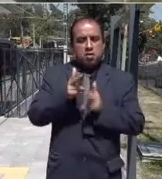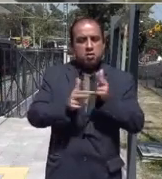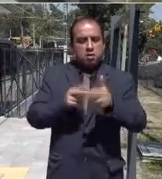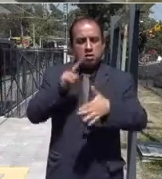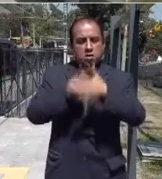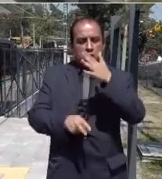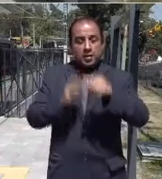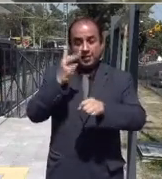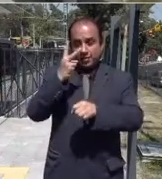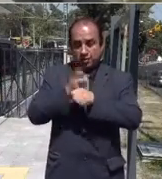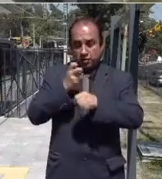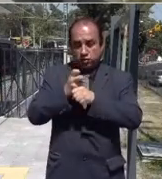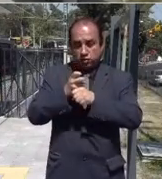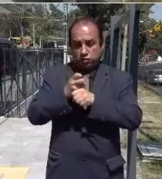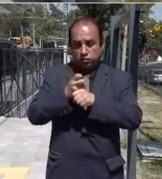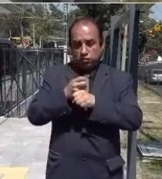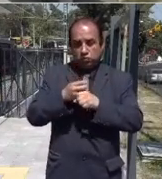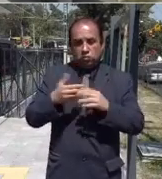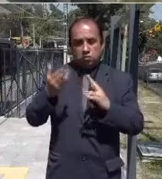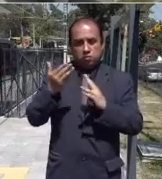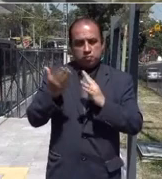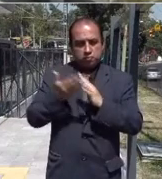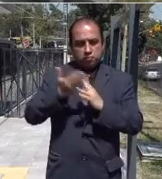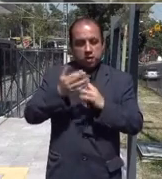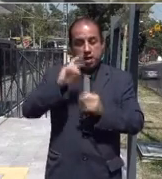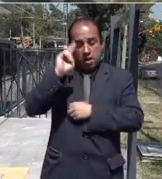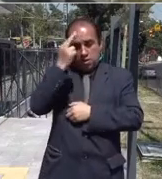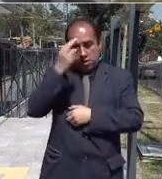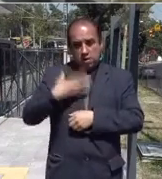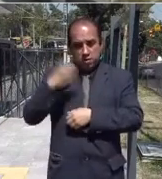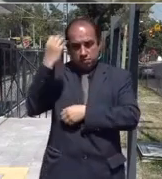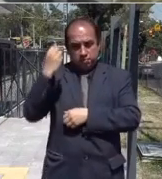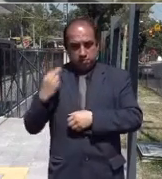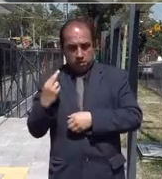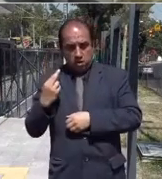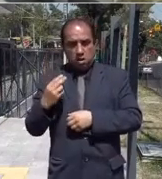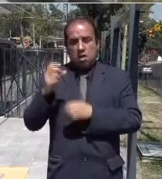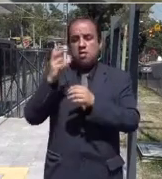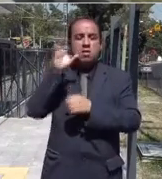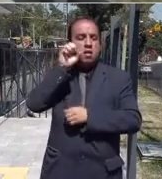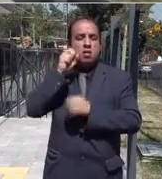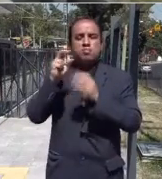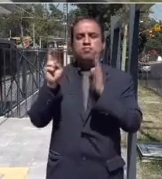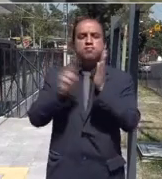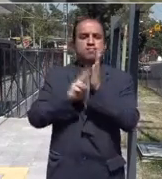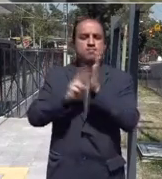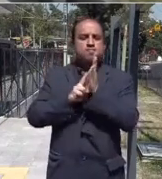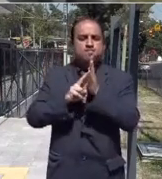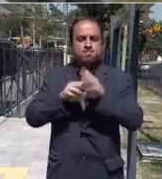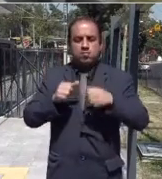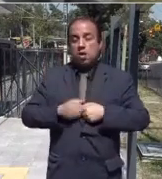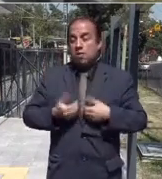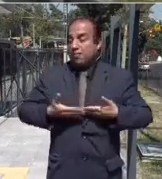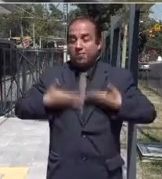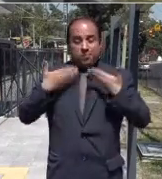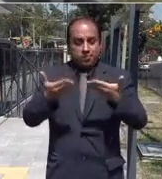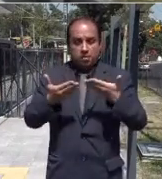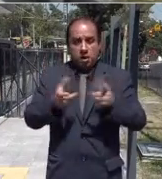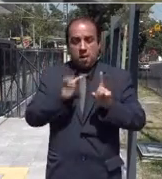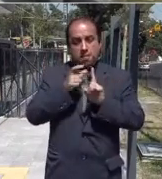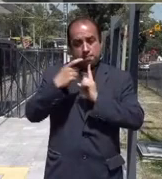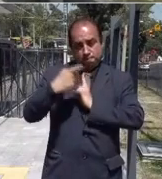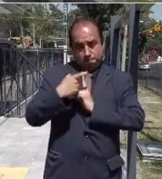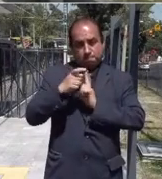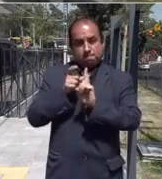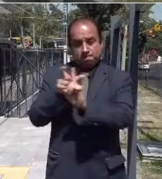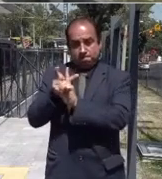mismo tiempo que les recuerda, estamos en semáforo naranja con alerta. No bajemos la guardia. Protégete y protege